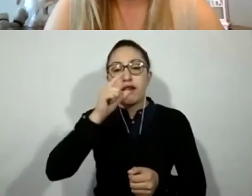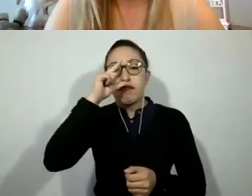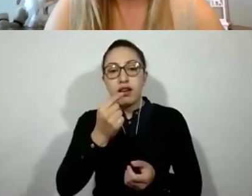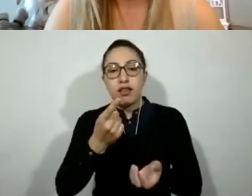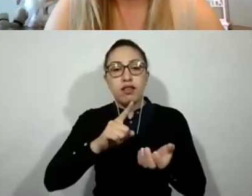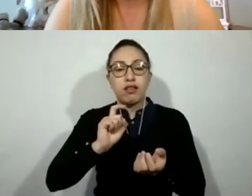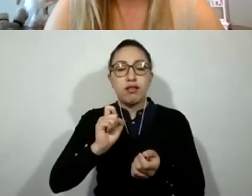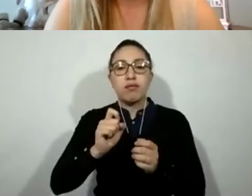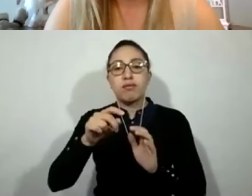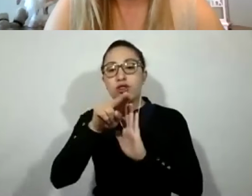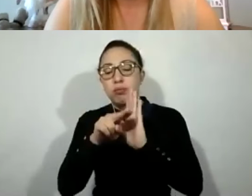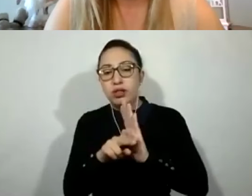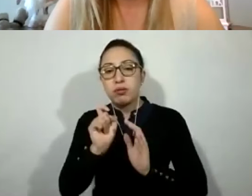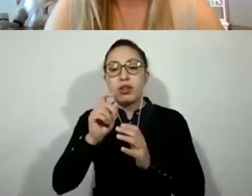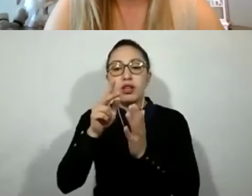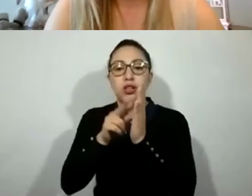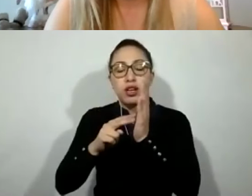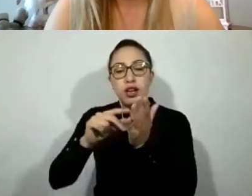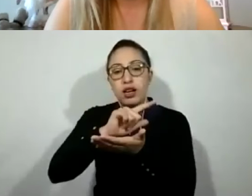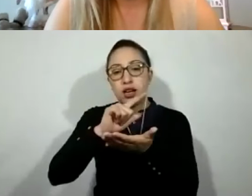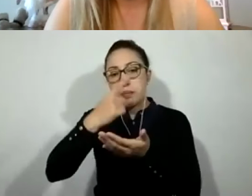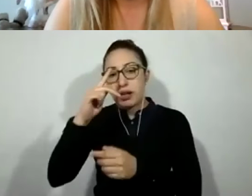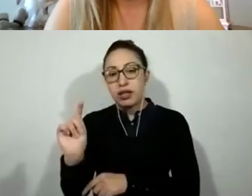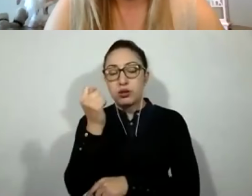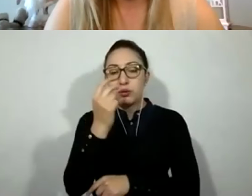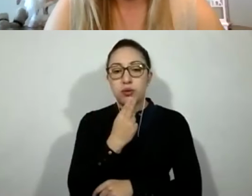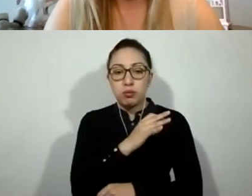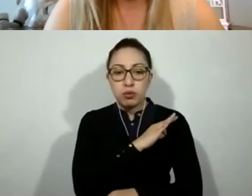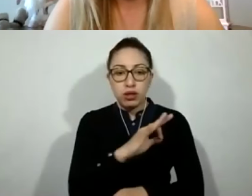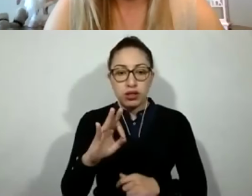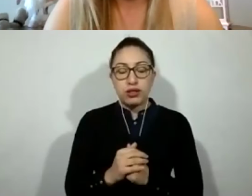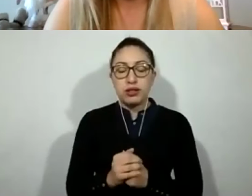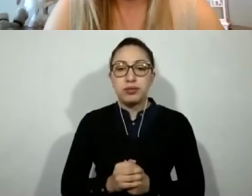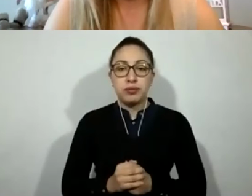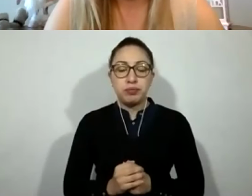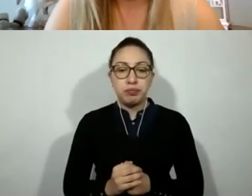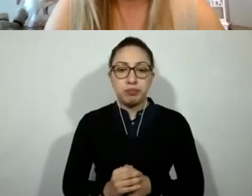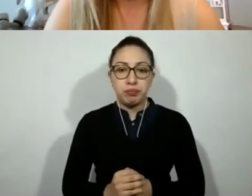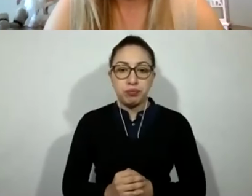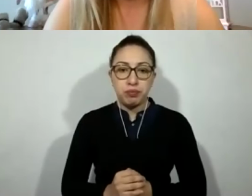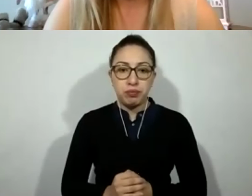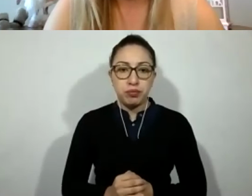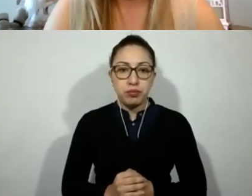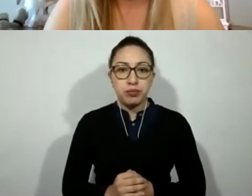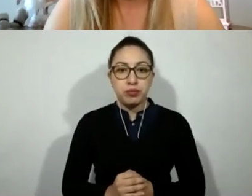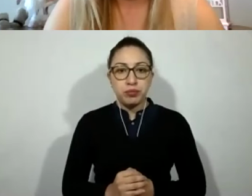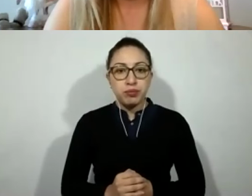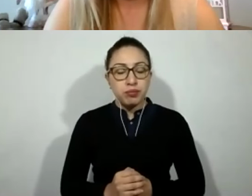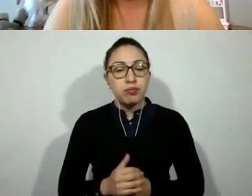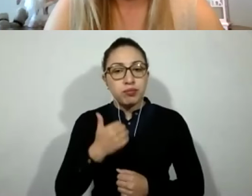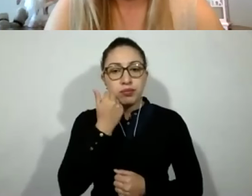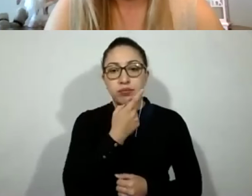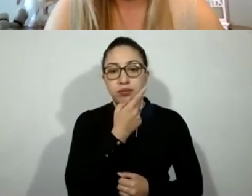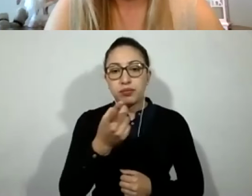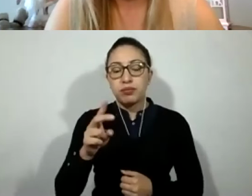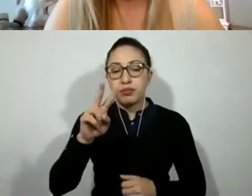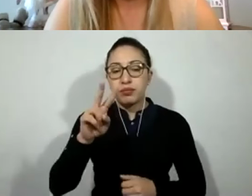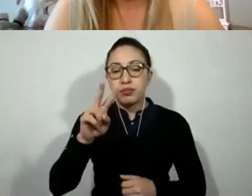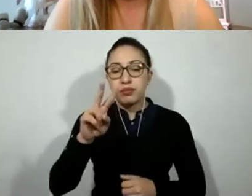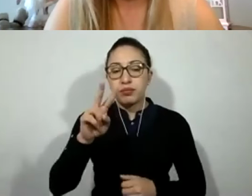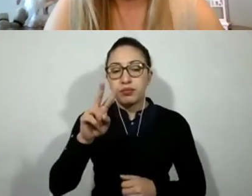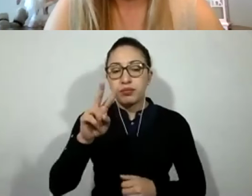tecnológico. En este contexto, y en primera instancia, quiero resaltar el altísimo sentido de